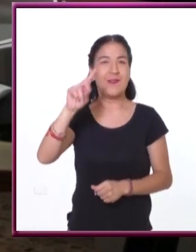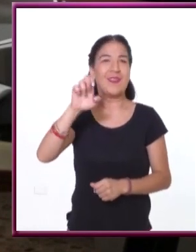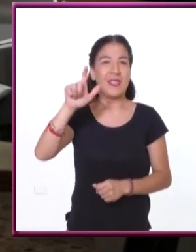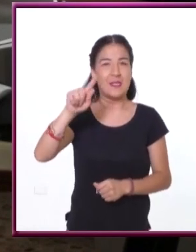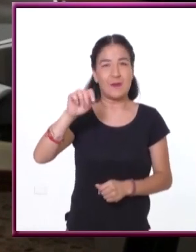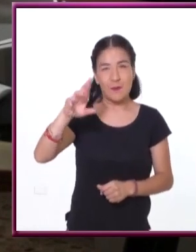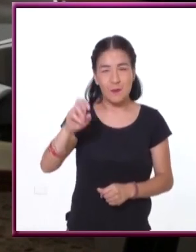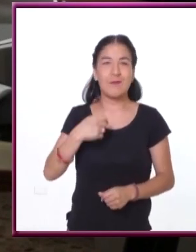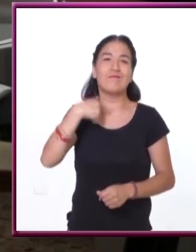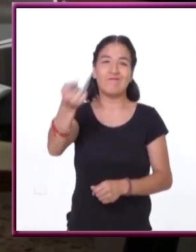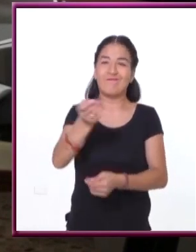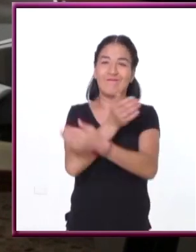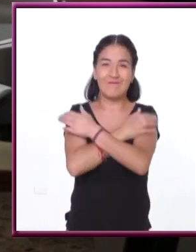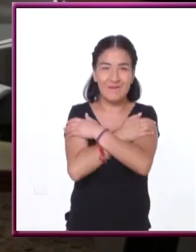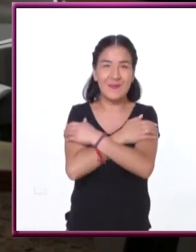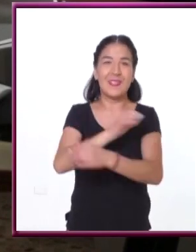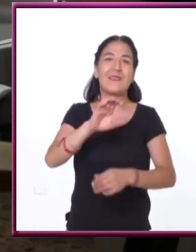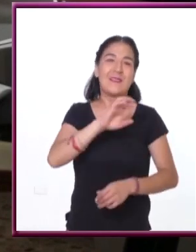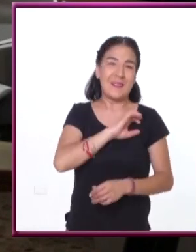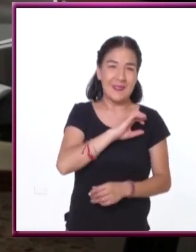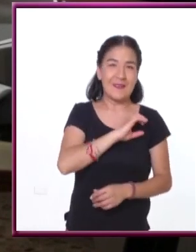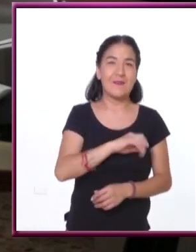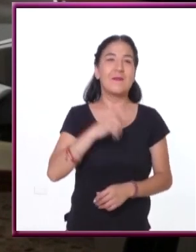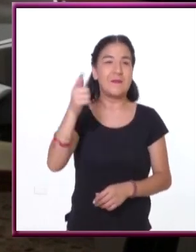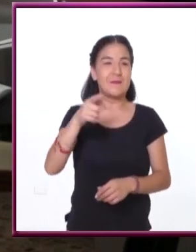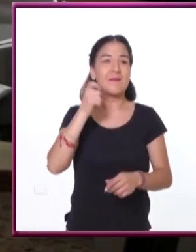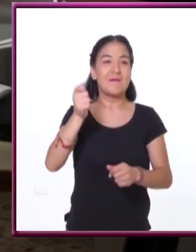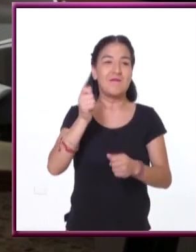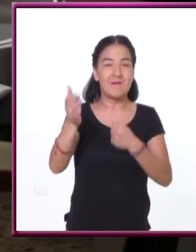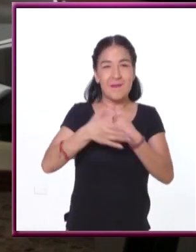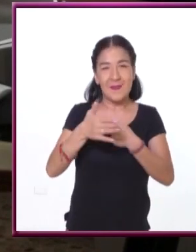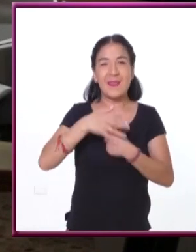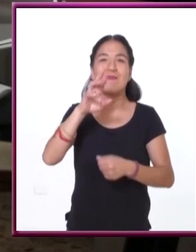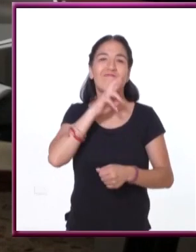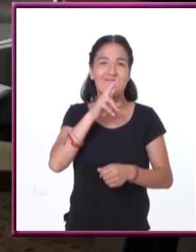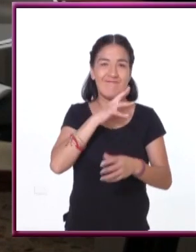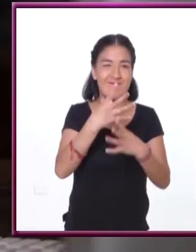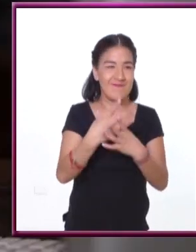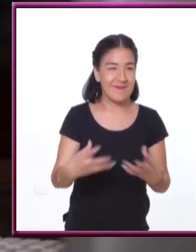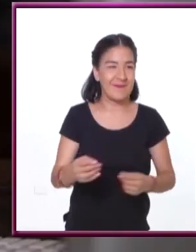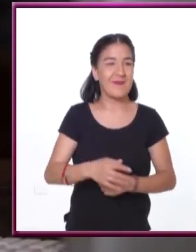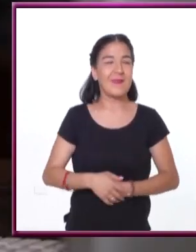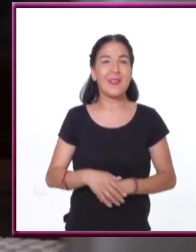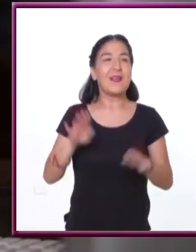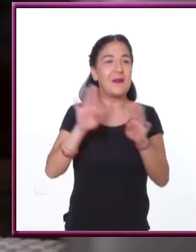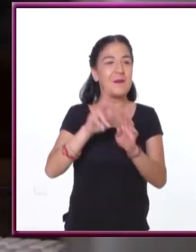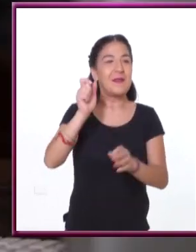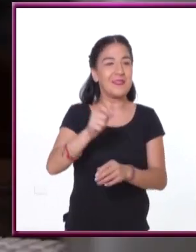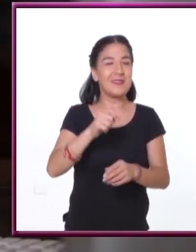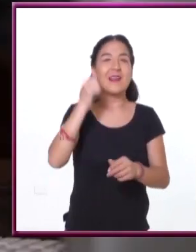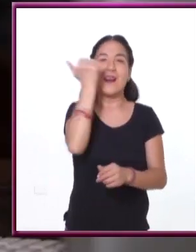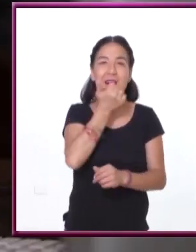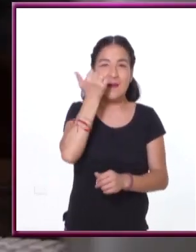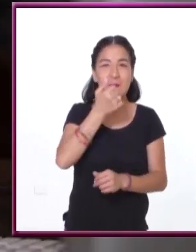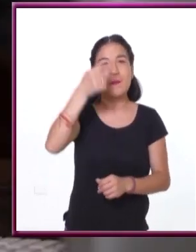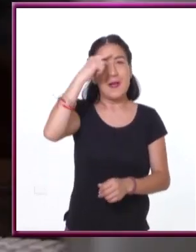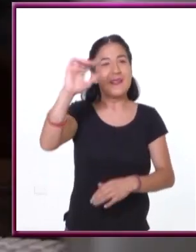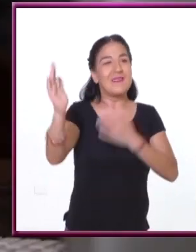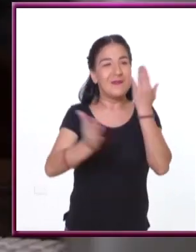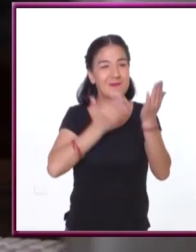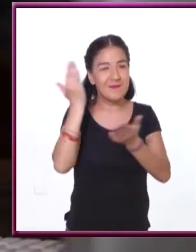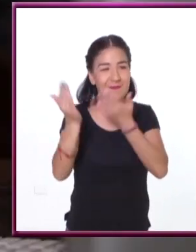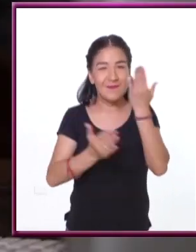mando todo mi cariño y mis mejores deseos para su pronta recuperación, insiste con sus alumnos en que